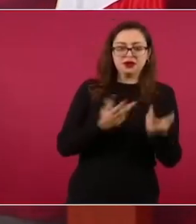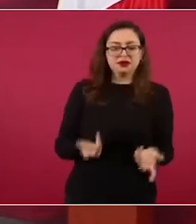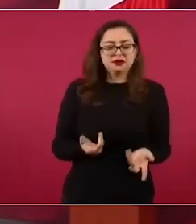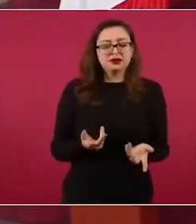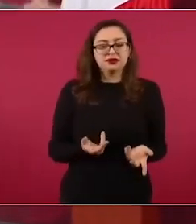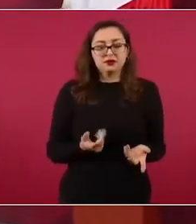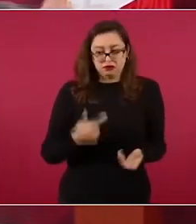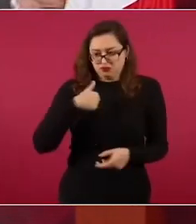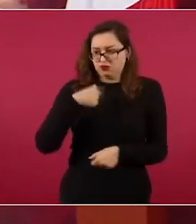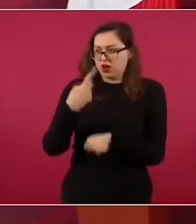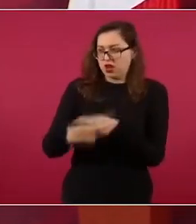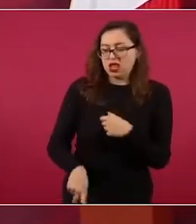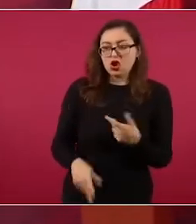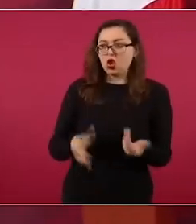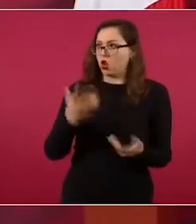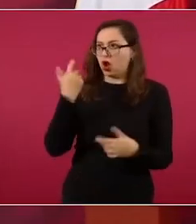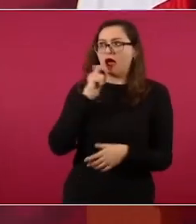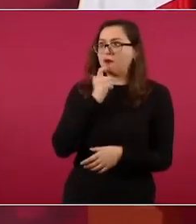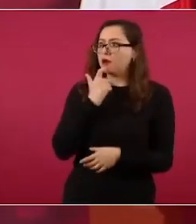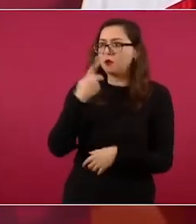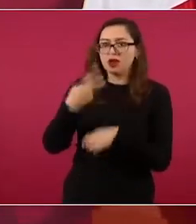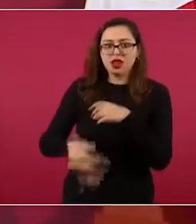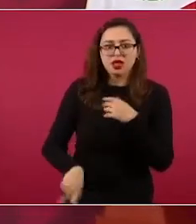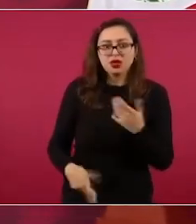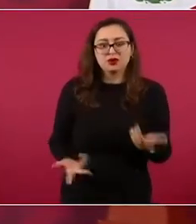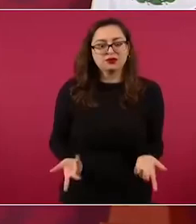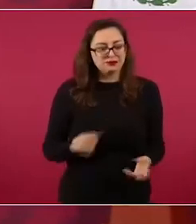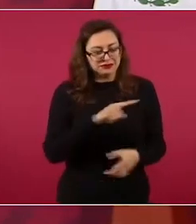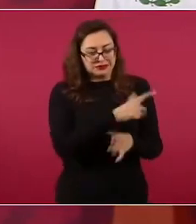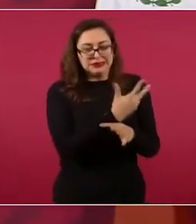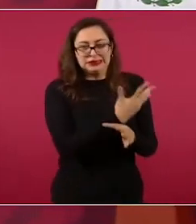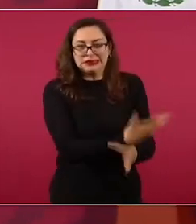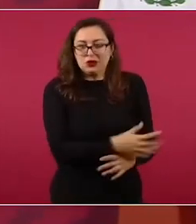porque yo era un peligro para México. Acaba de decir hace poco